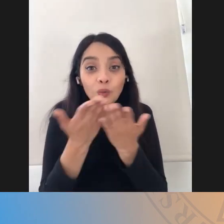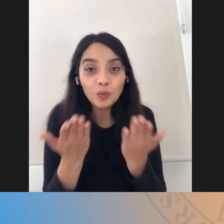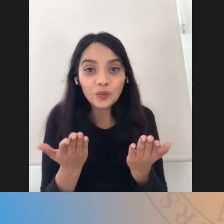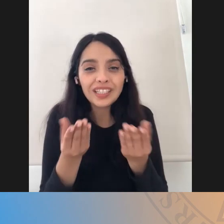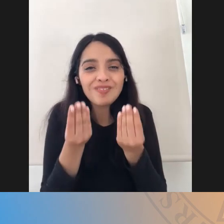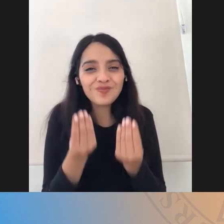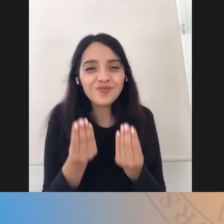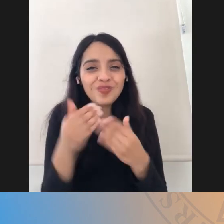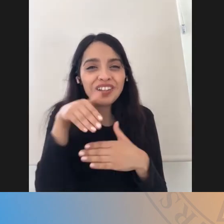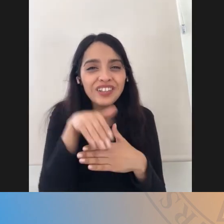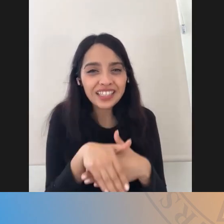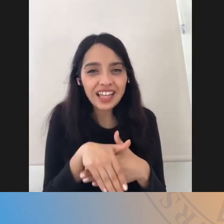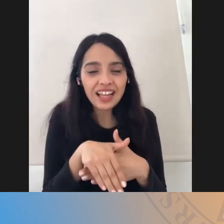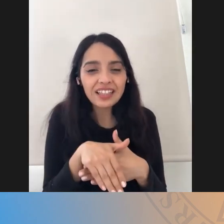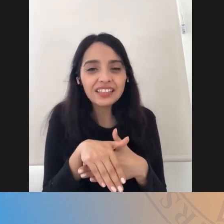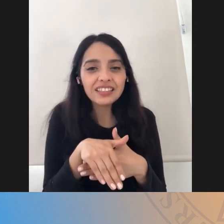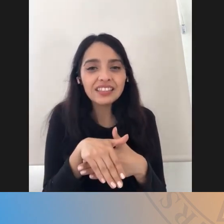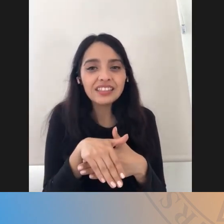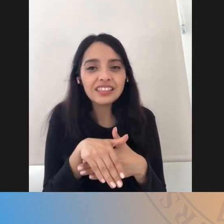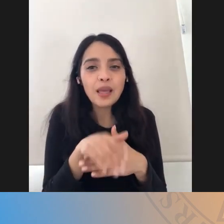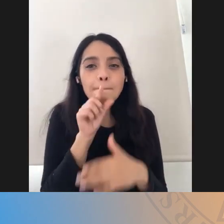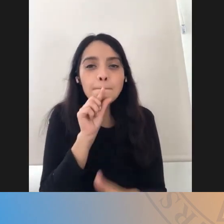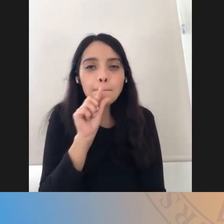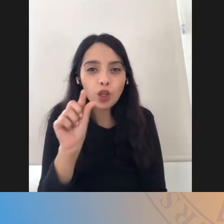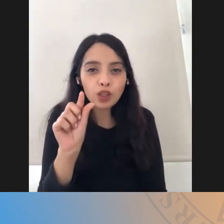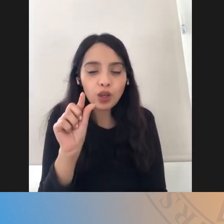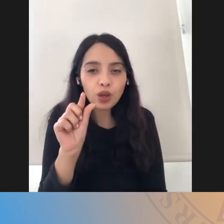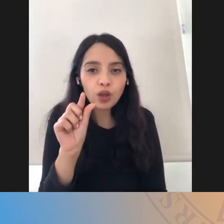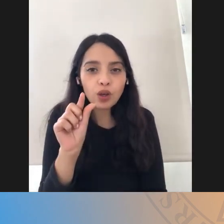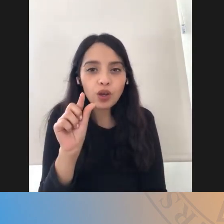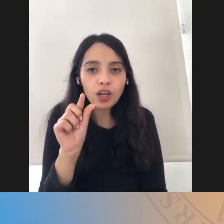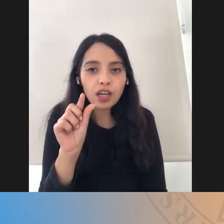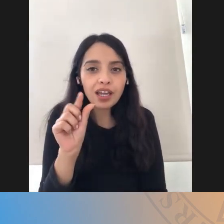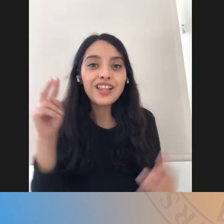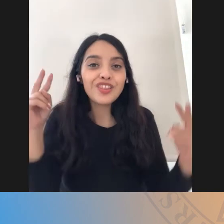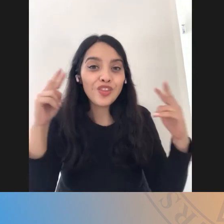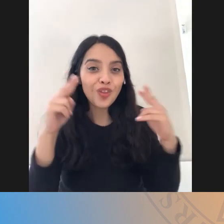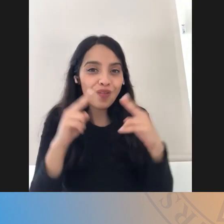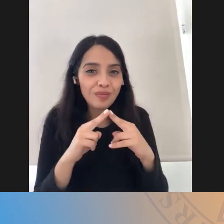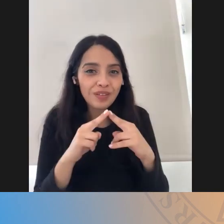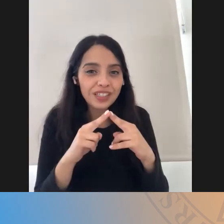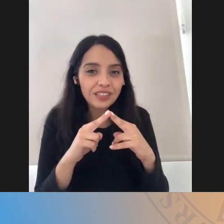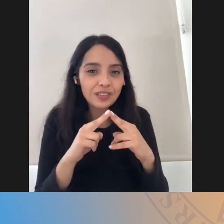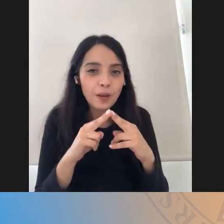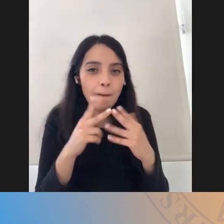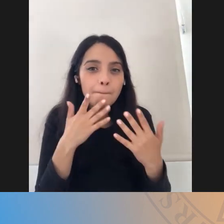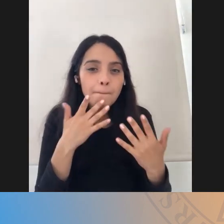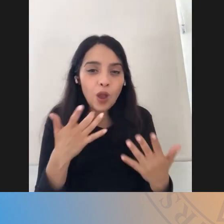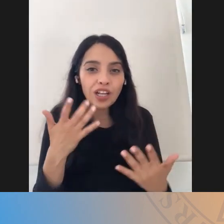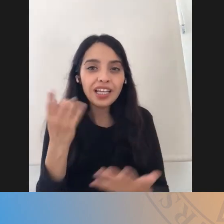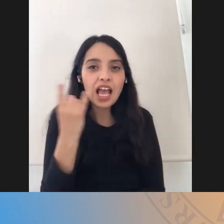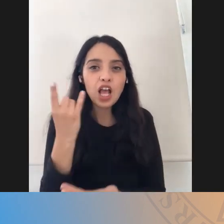muy buena tarde. Prontamente, lo más seguro es que nos volvamos a encontrar, porque nuestra